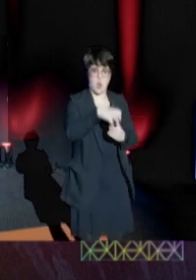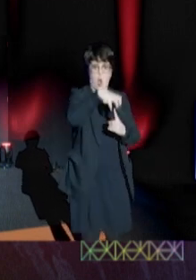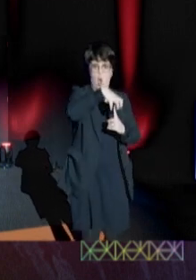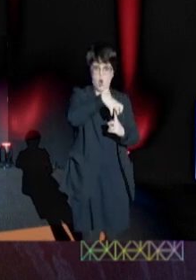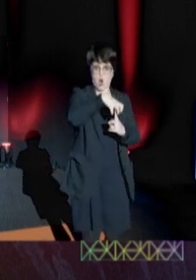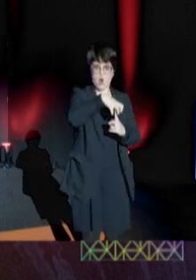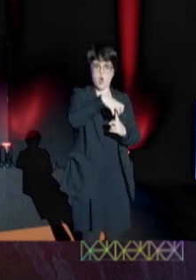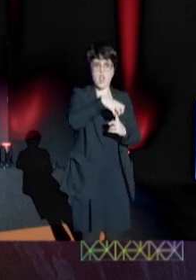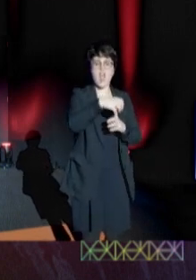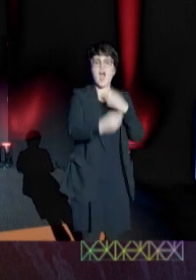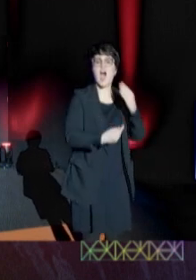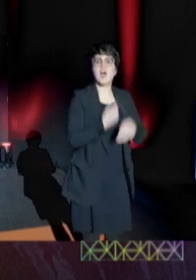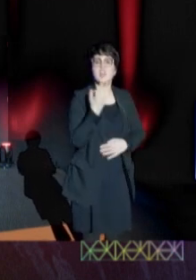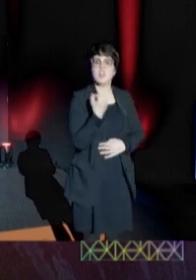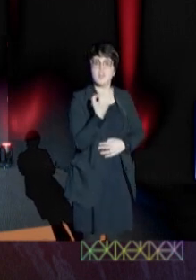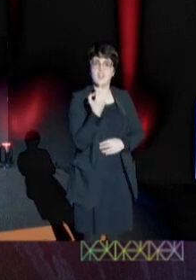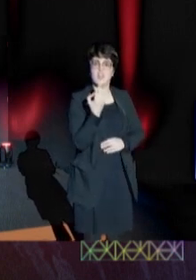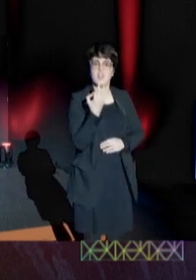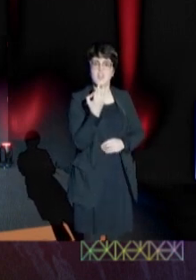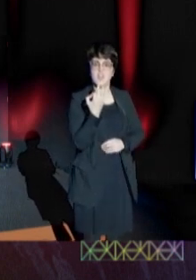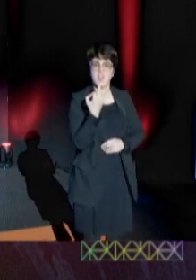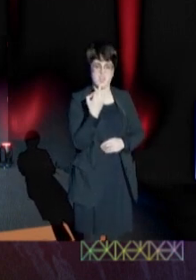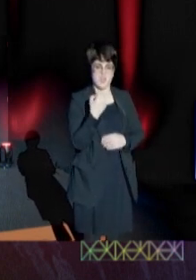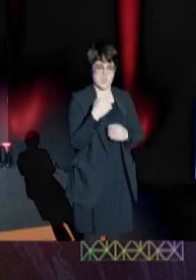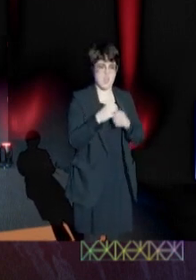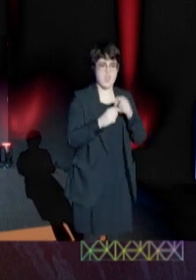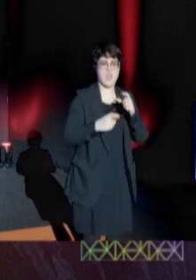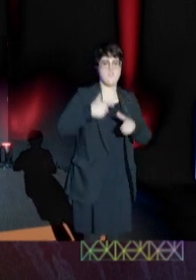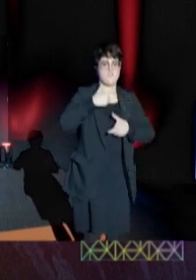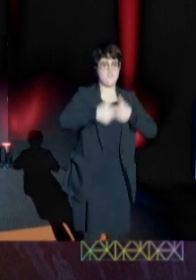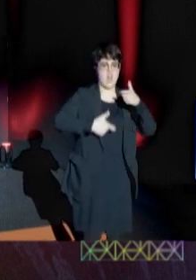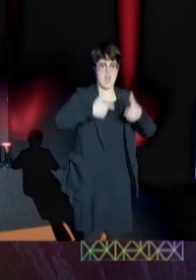básicamente lo que había hecho es hacer que la bacteria